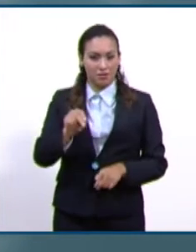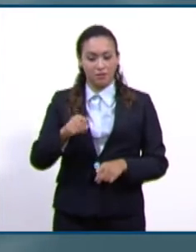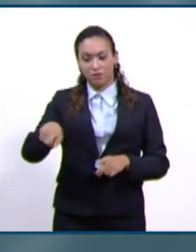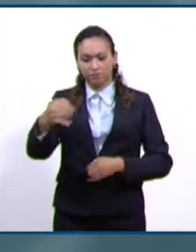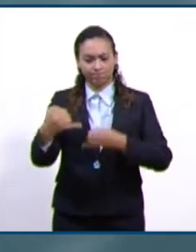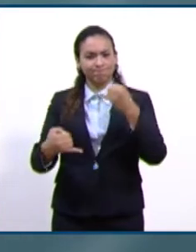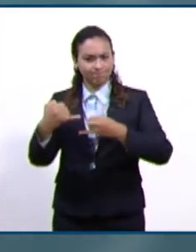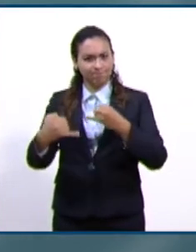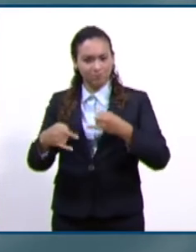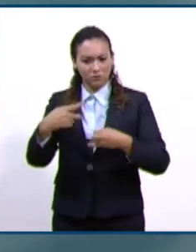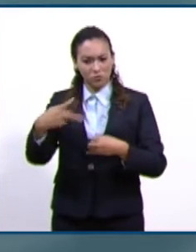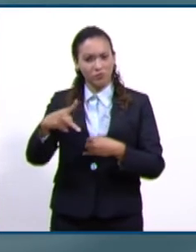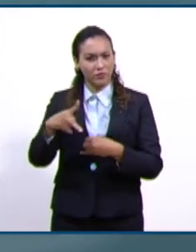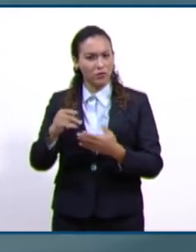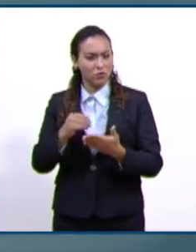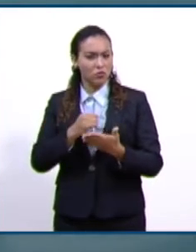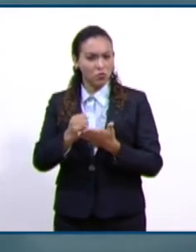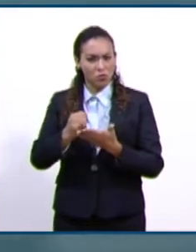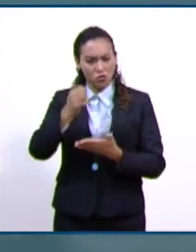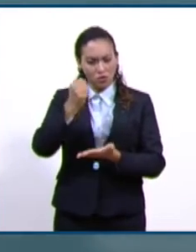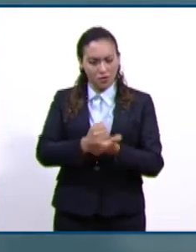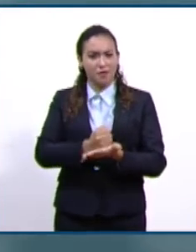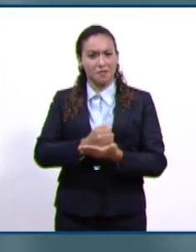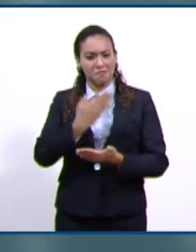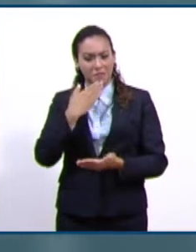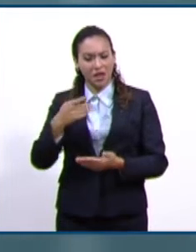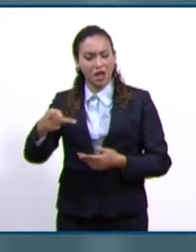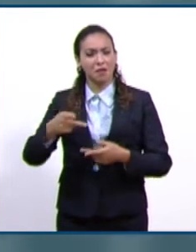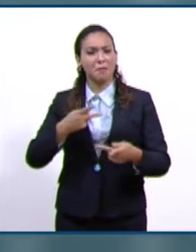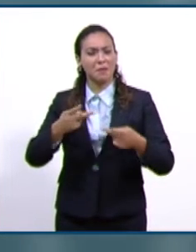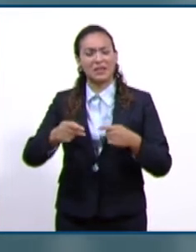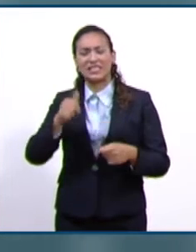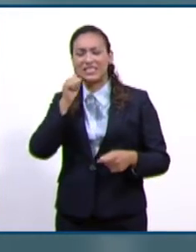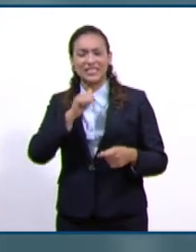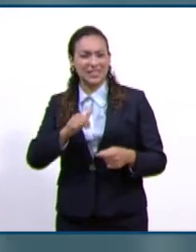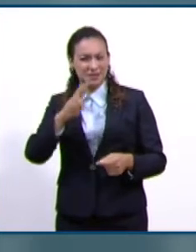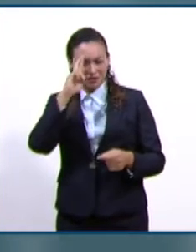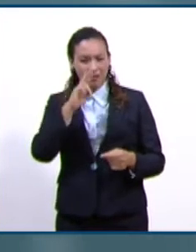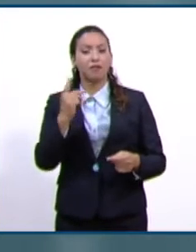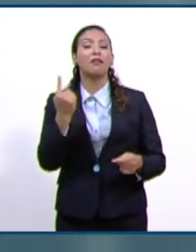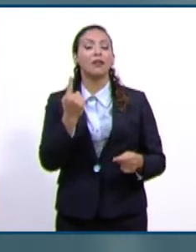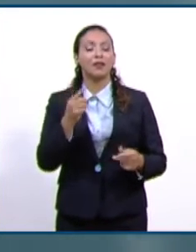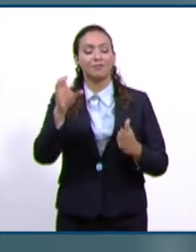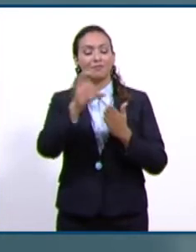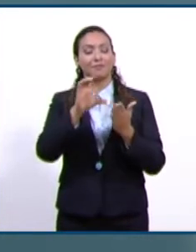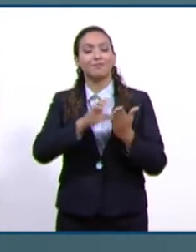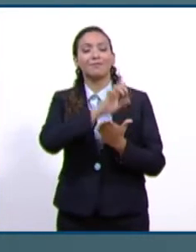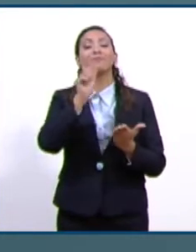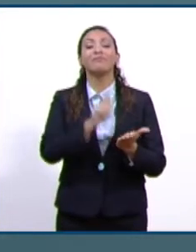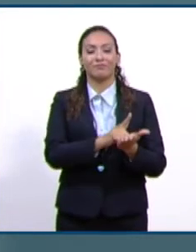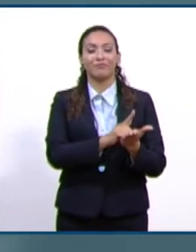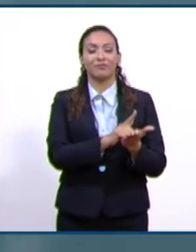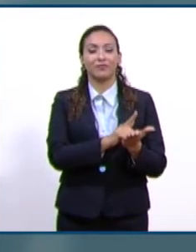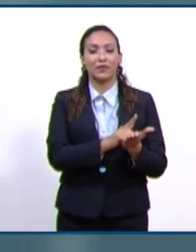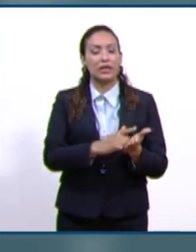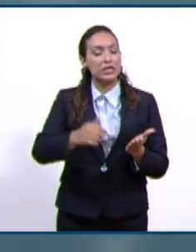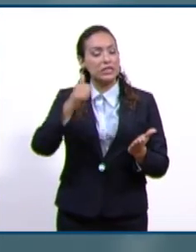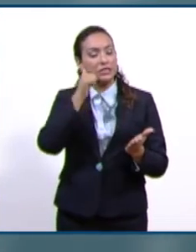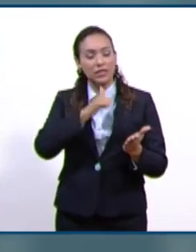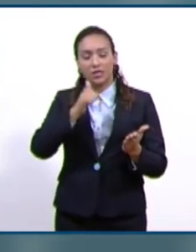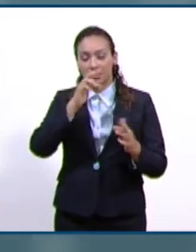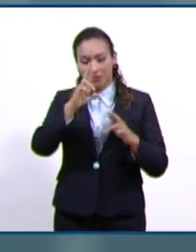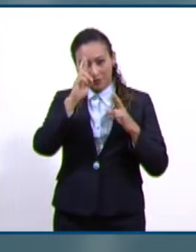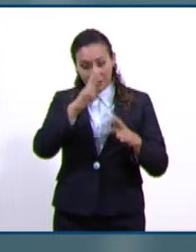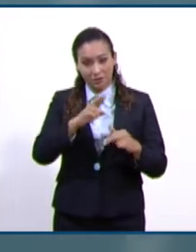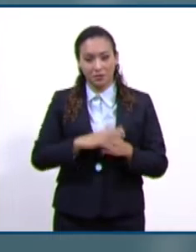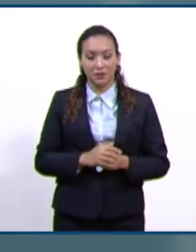es importante tener esa libertad, apegarse exclusivamente a las constancias de autos sin que